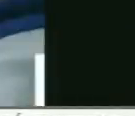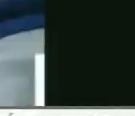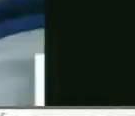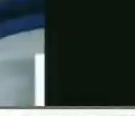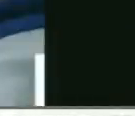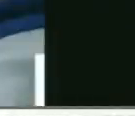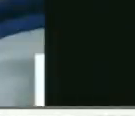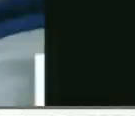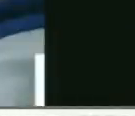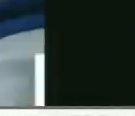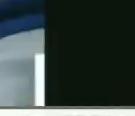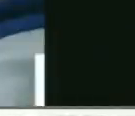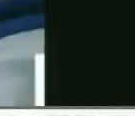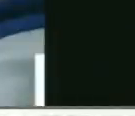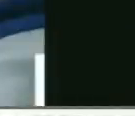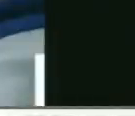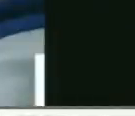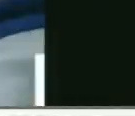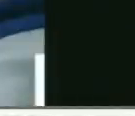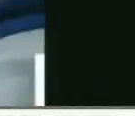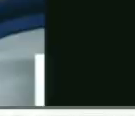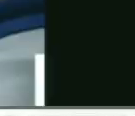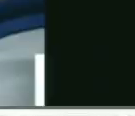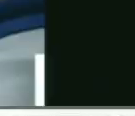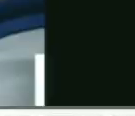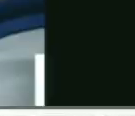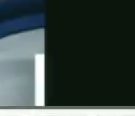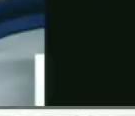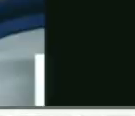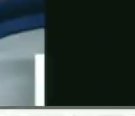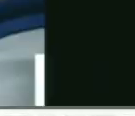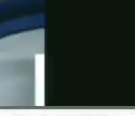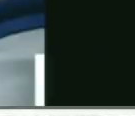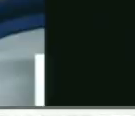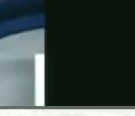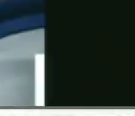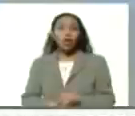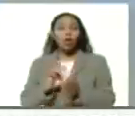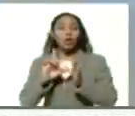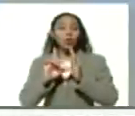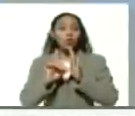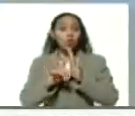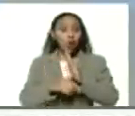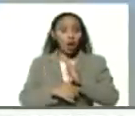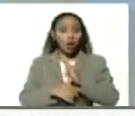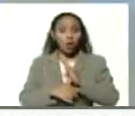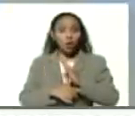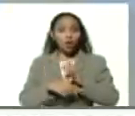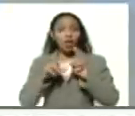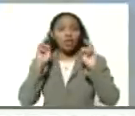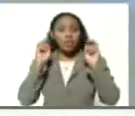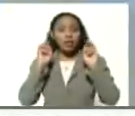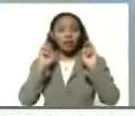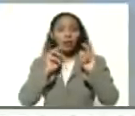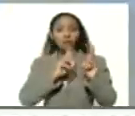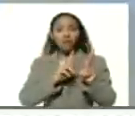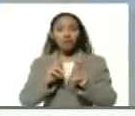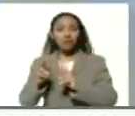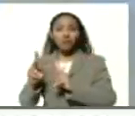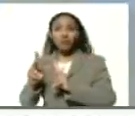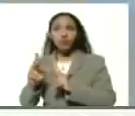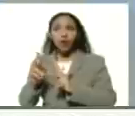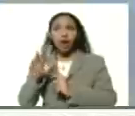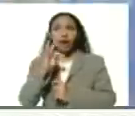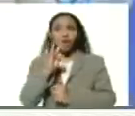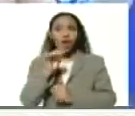62.000 fallecidos por la COVID-19. Luego, una nota de la agencia EFE,